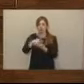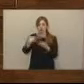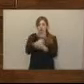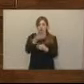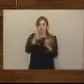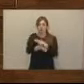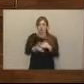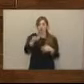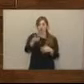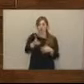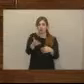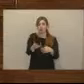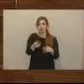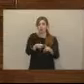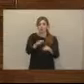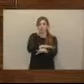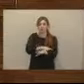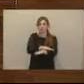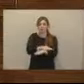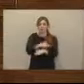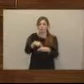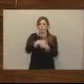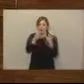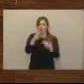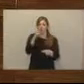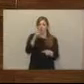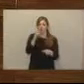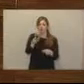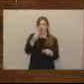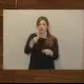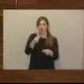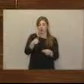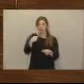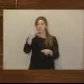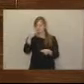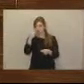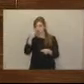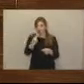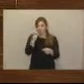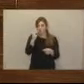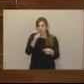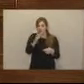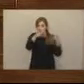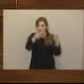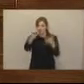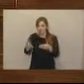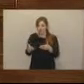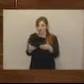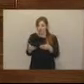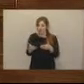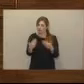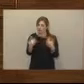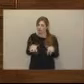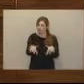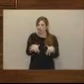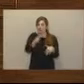un derecho a tener una buena Administración pública. Miedo me dan ustedes poner en sus manos a estos trabajadores cuando